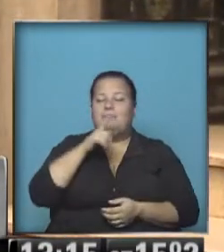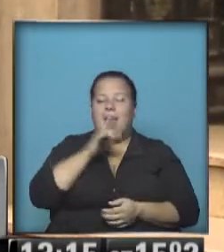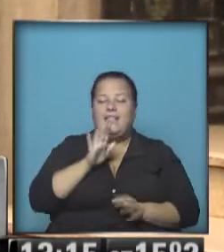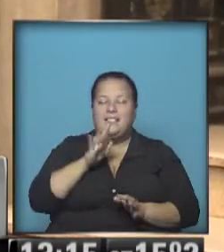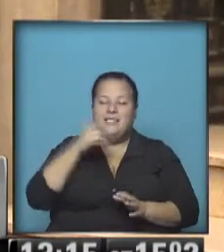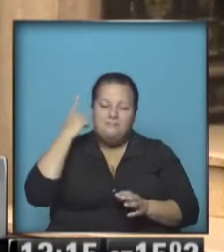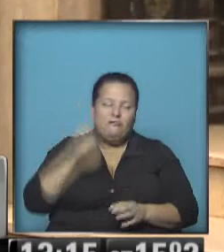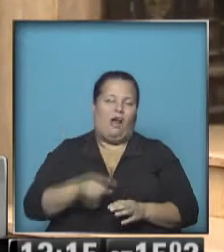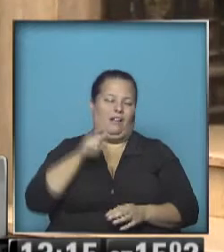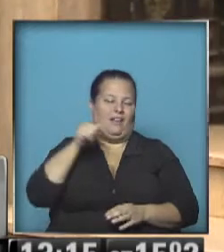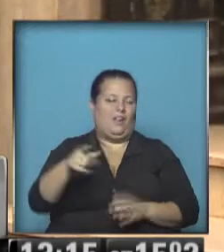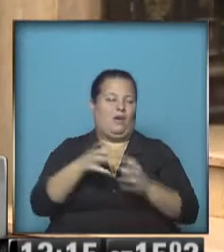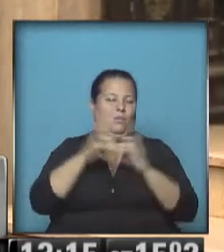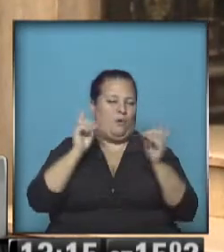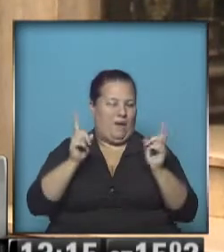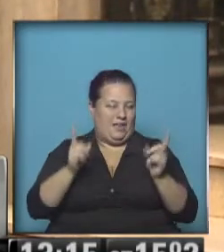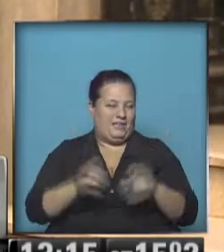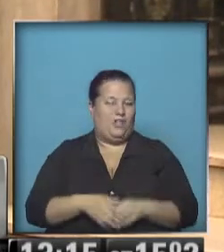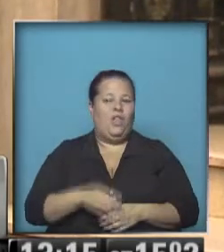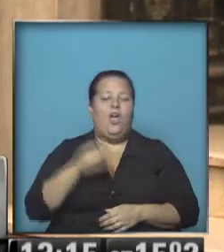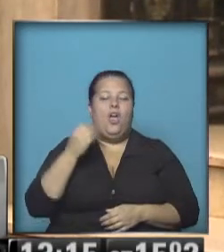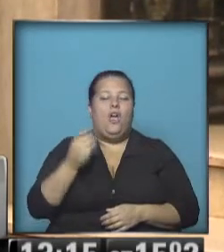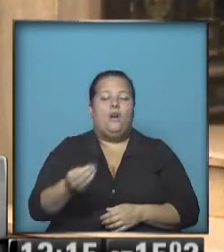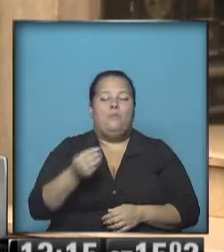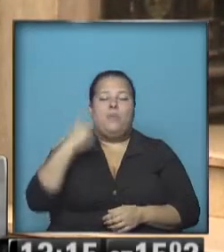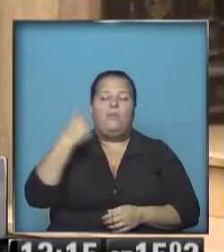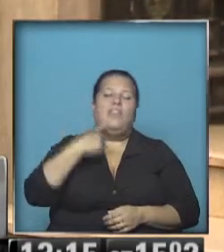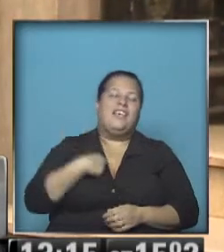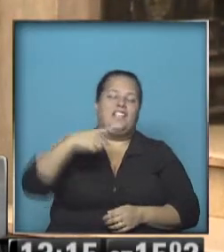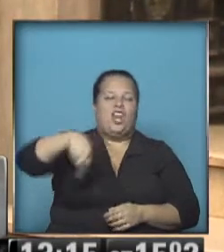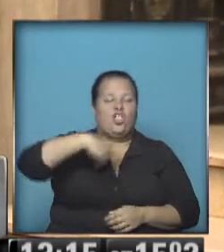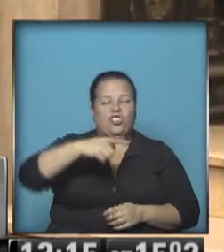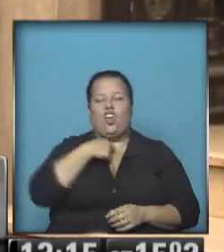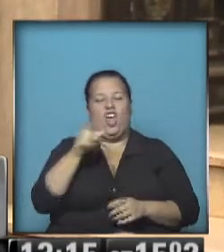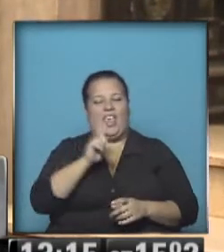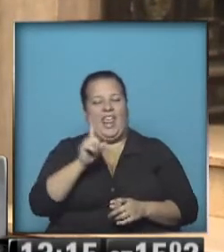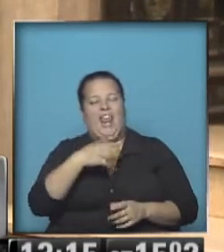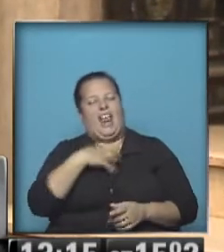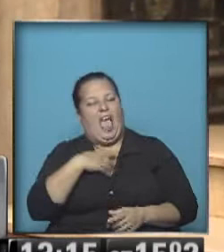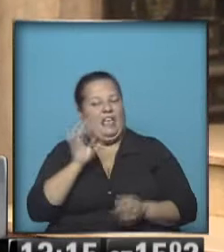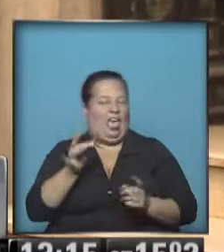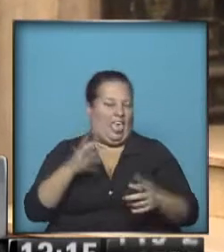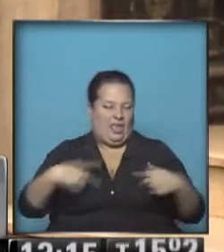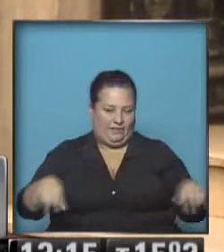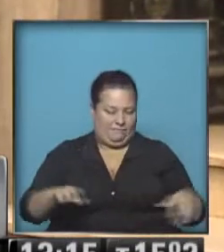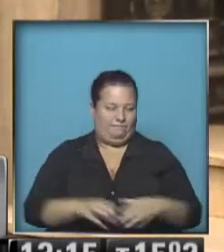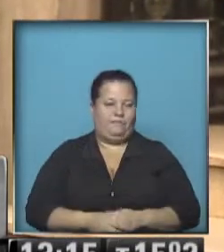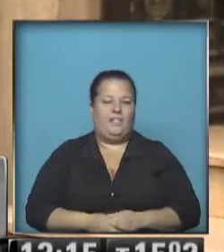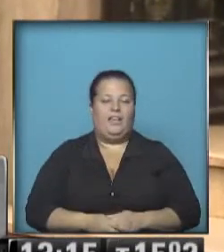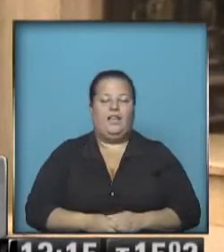más fuertemente del lado docente por el hecho que después vienen y nos dicen a nosotros que no queremos tener clases y demás.